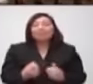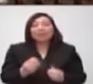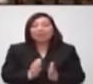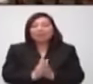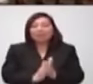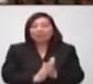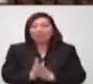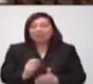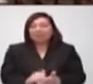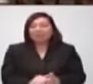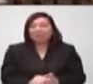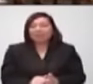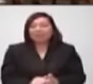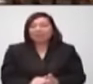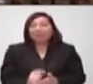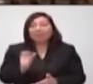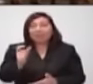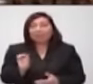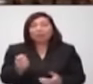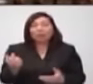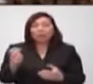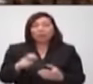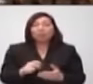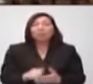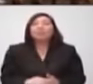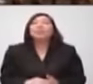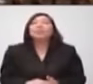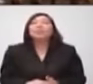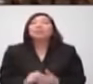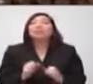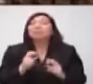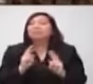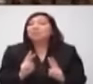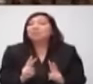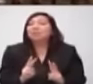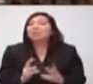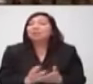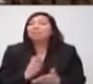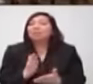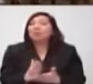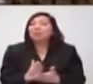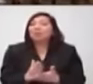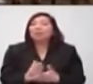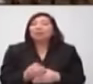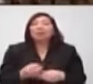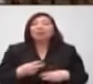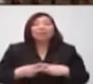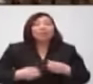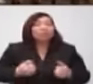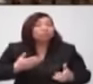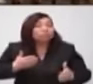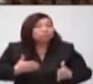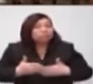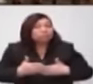beneficio del transportista. Luego también, o sea, si hemos visto este problema en lo que se refiere al transporte público,